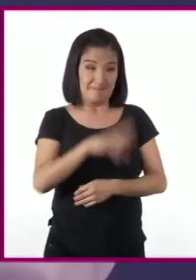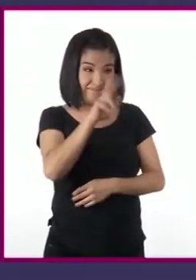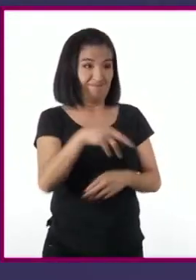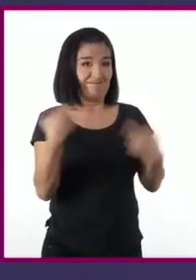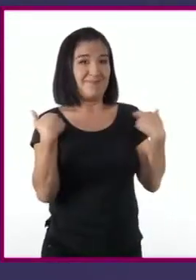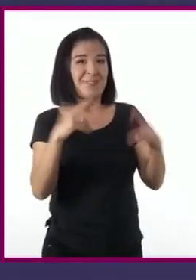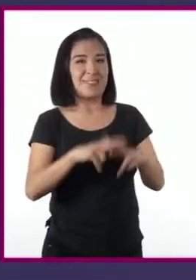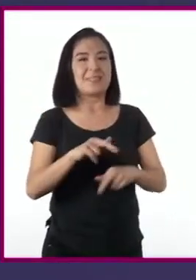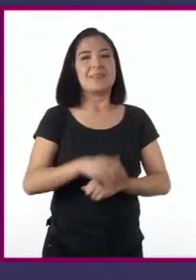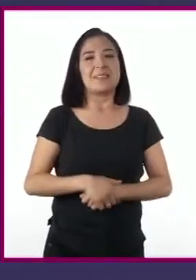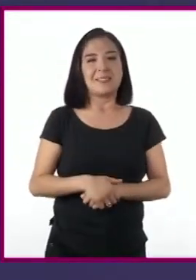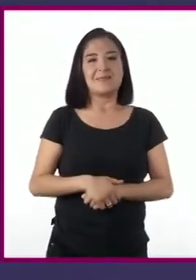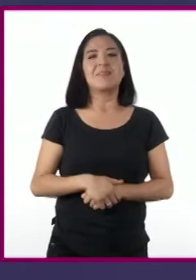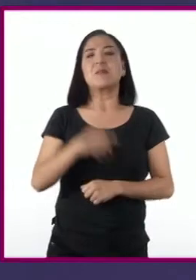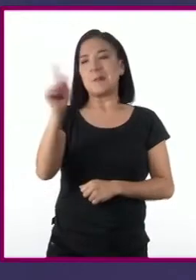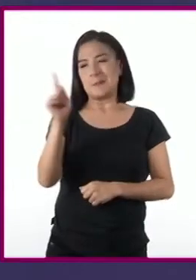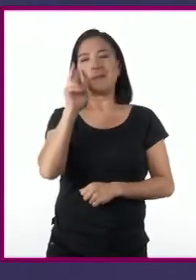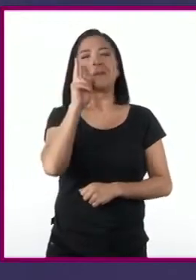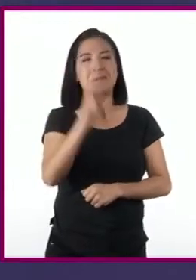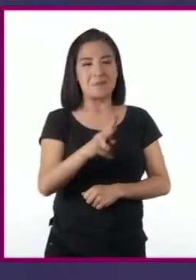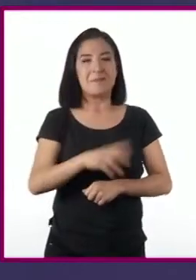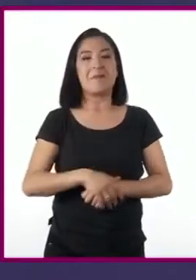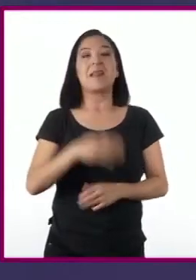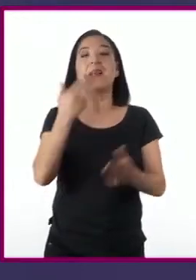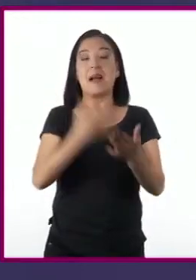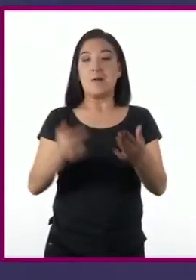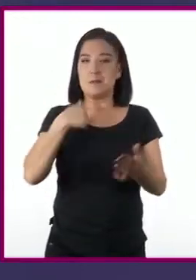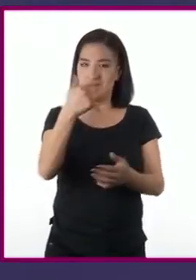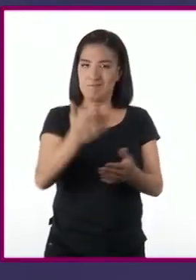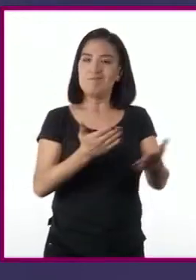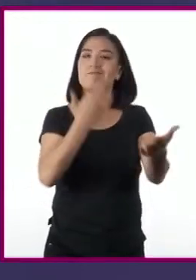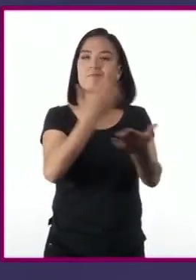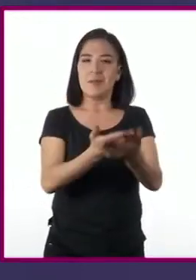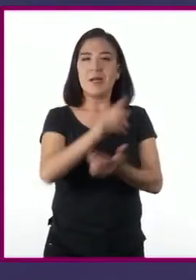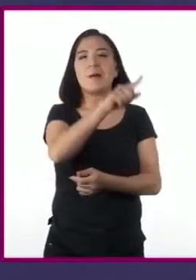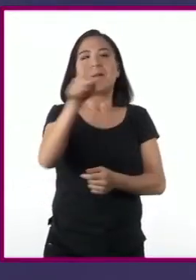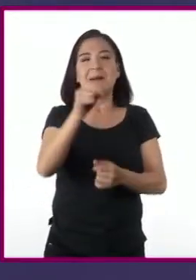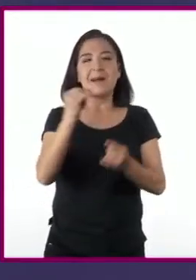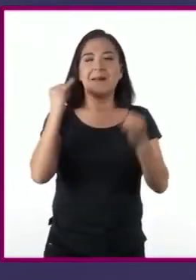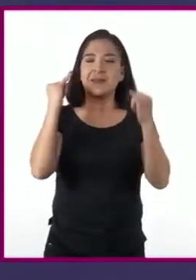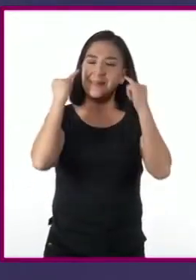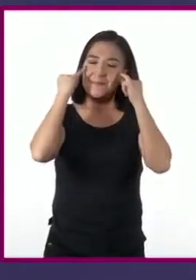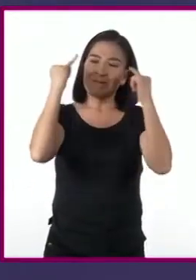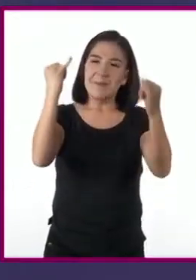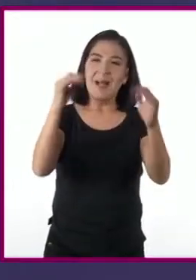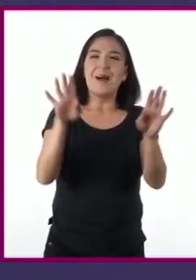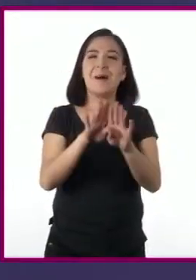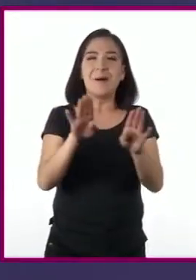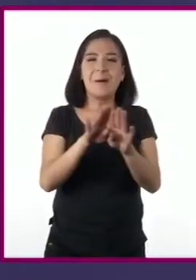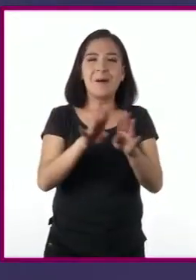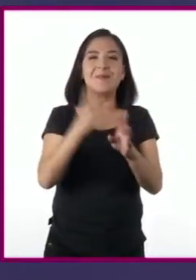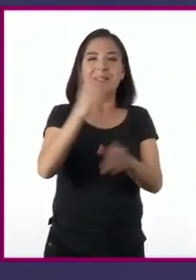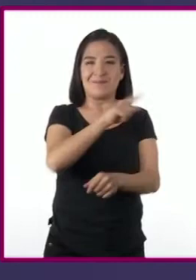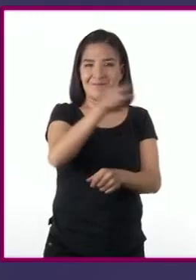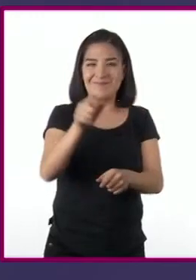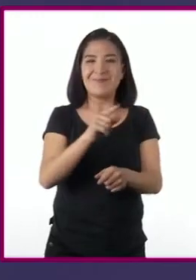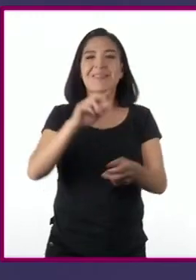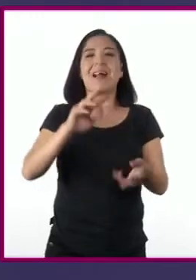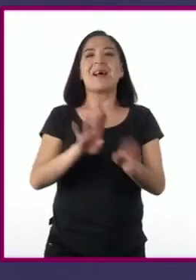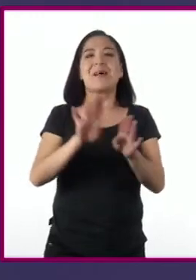profesor? Ya lo verán. Ahora les propongo que imaginariamente nos convirtamos en